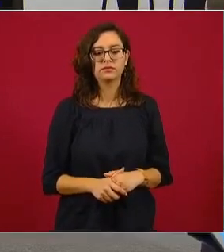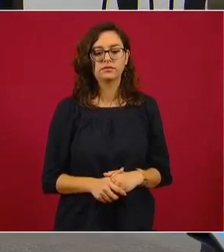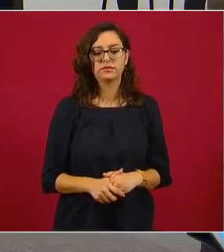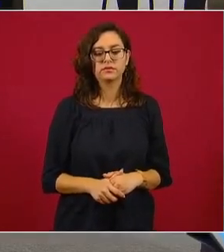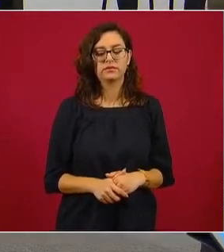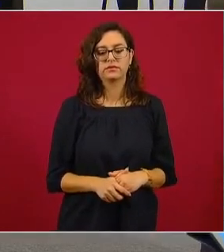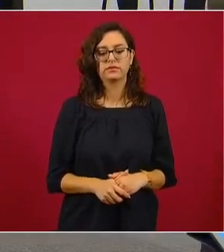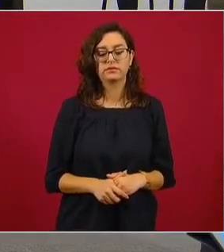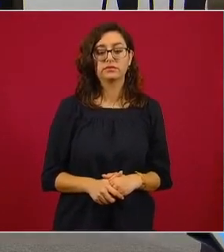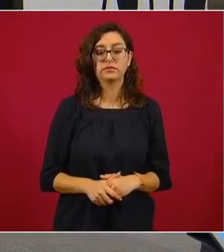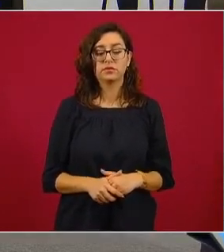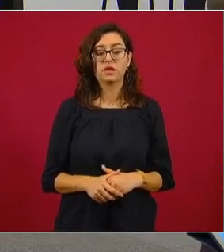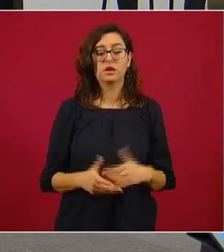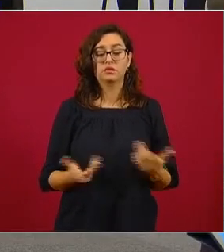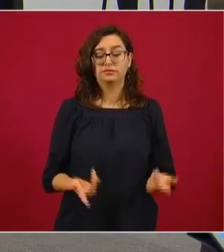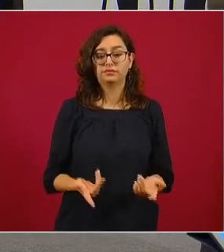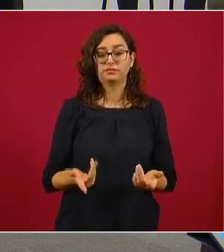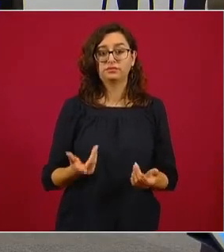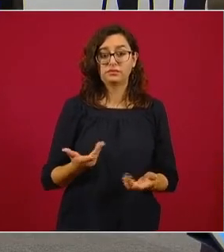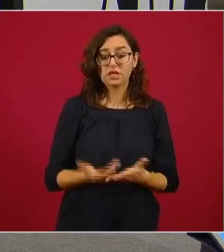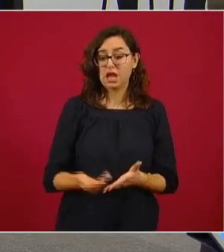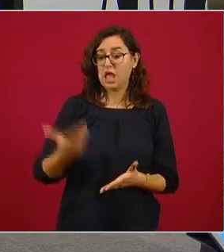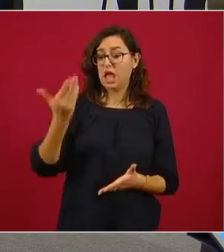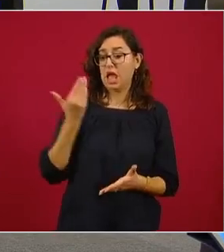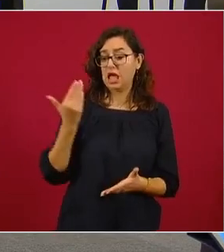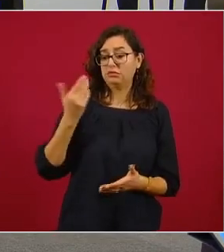Encontramos un sistema de salud